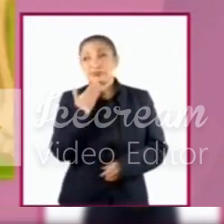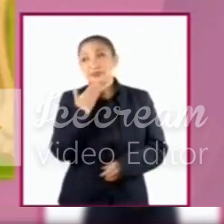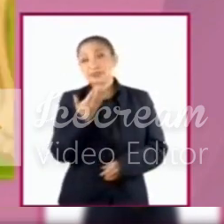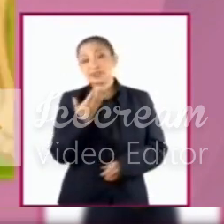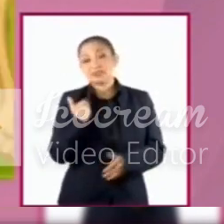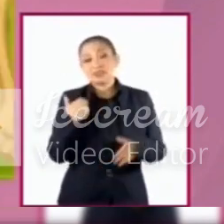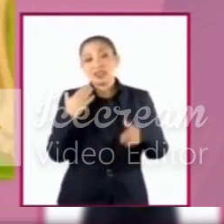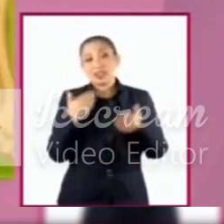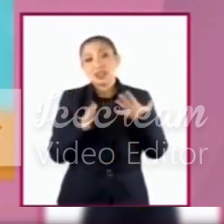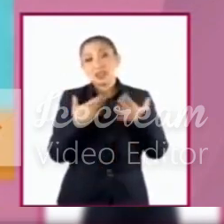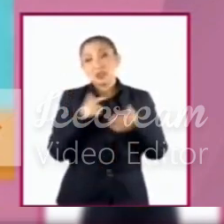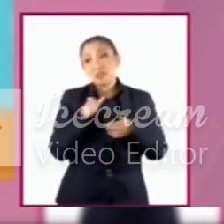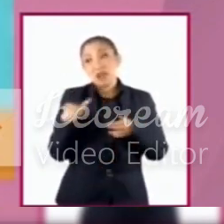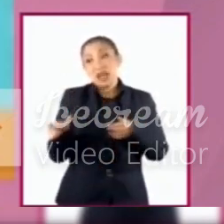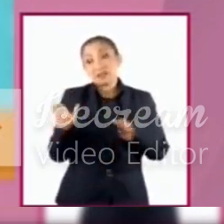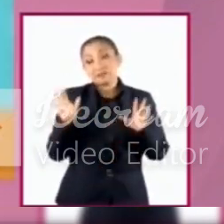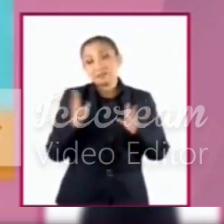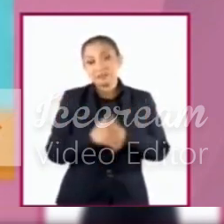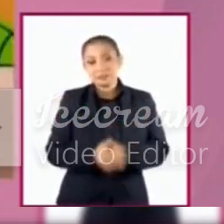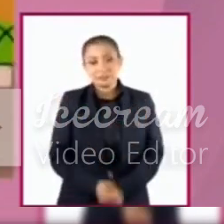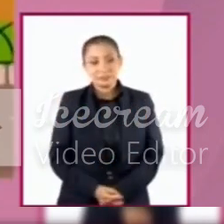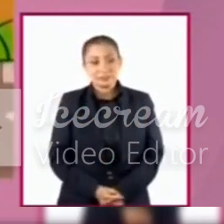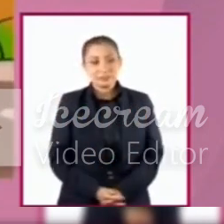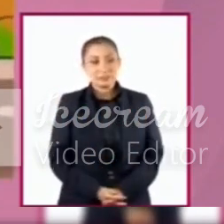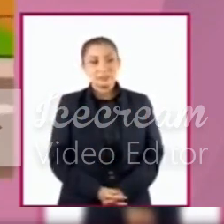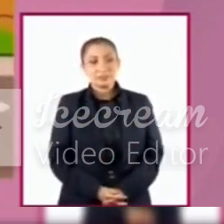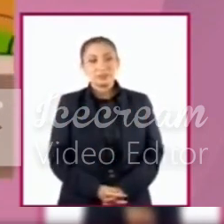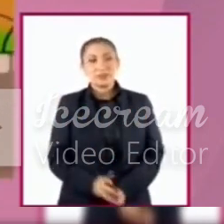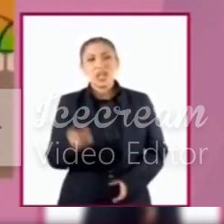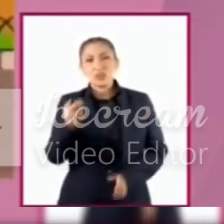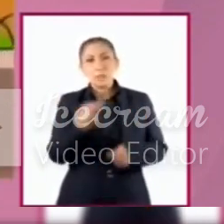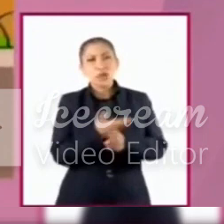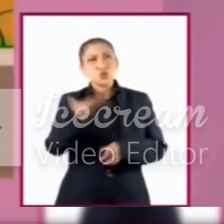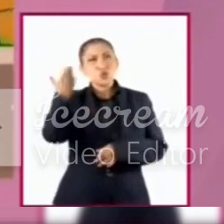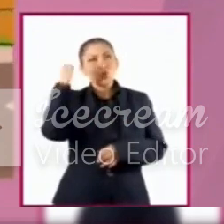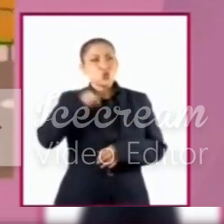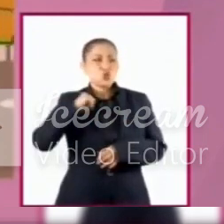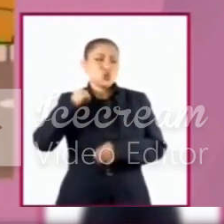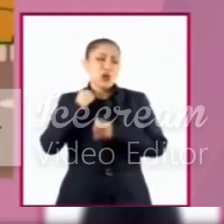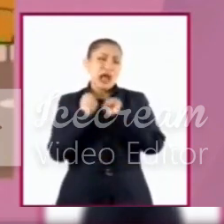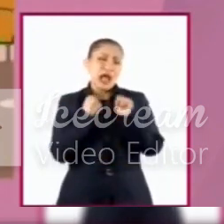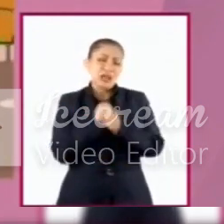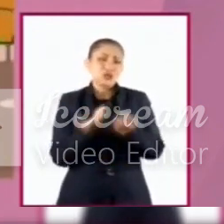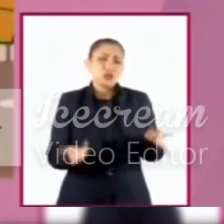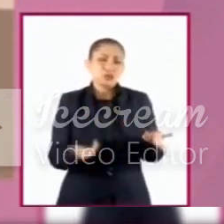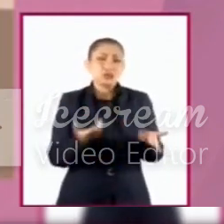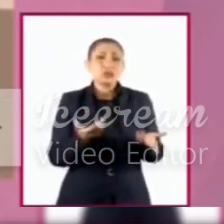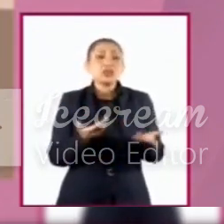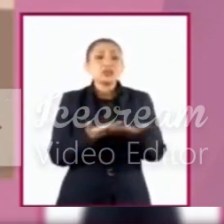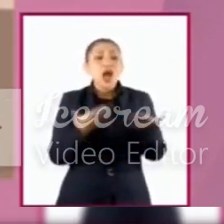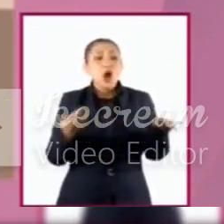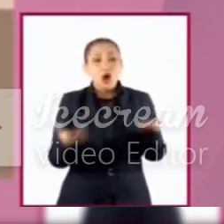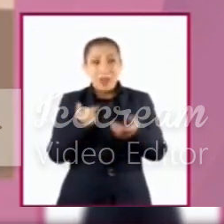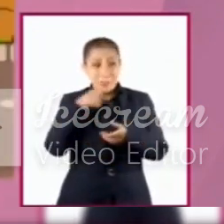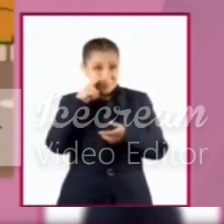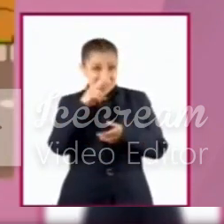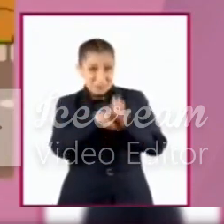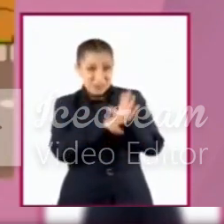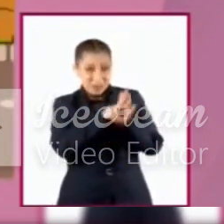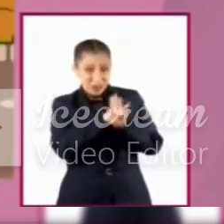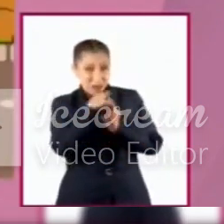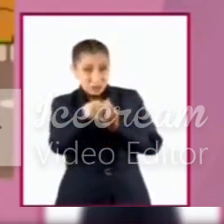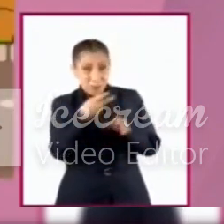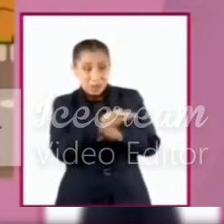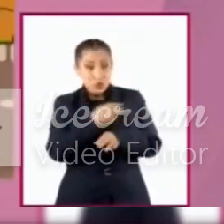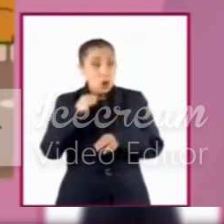Bueno, de todos modos tengo que pagarla. Eso ocurrió hace mucho tiempo, ¿no? Y de acuerdo con el reportaje, todo esto